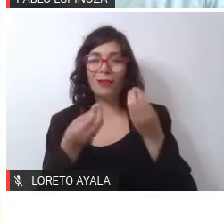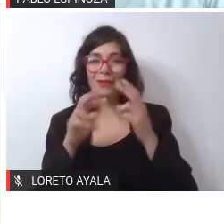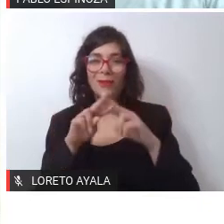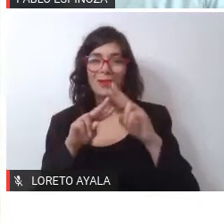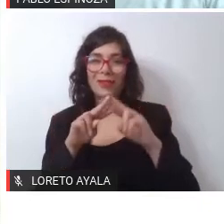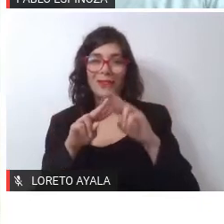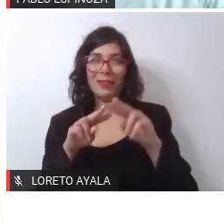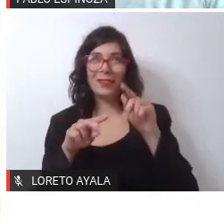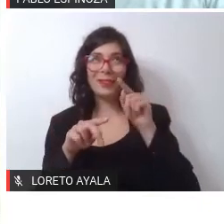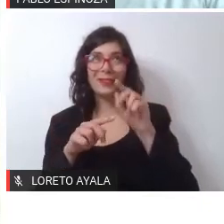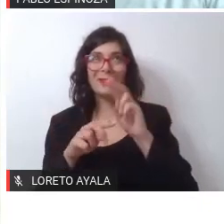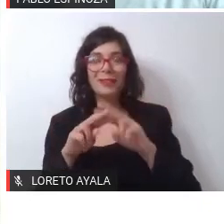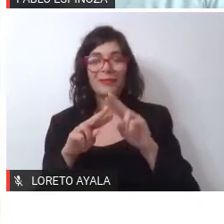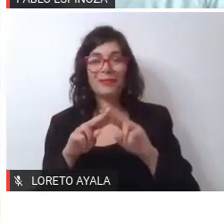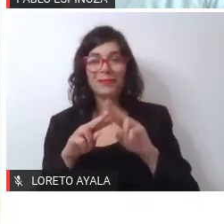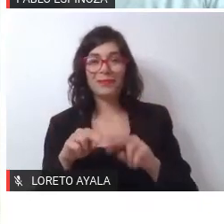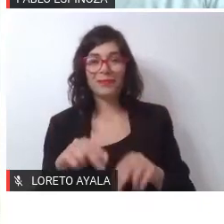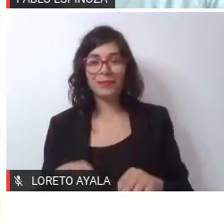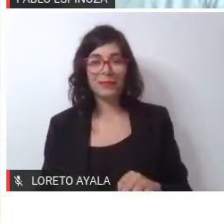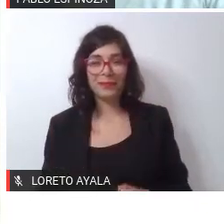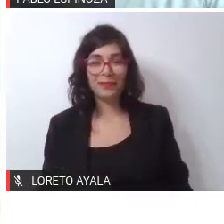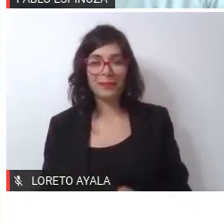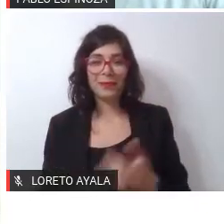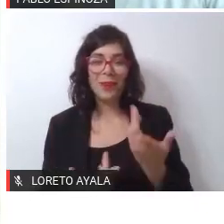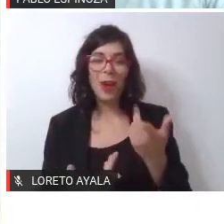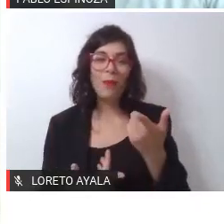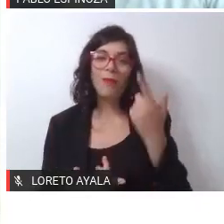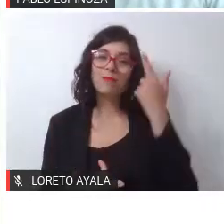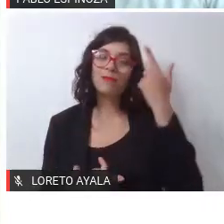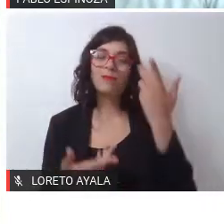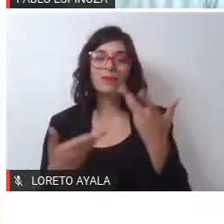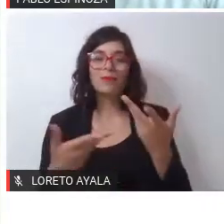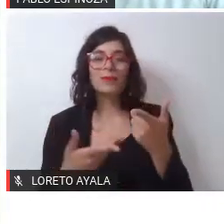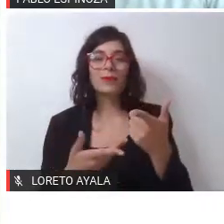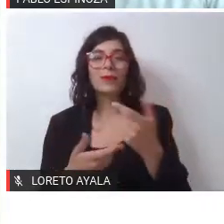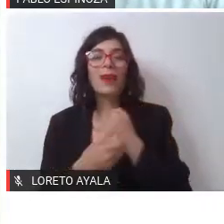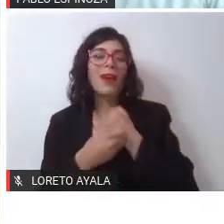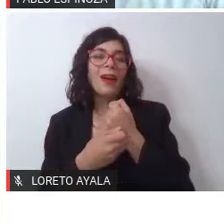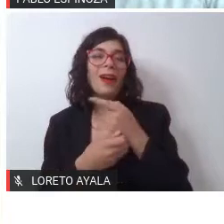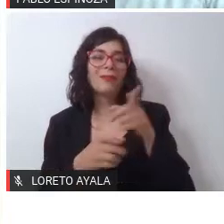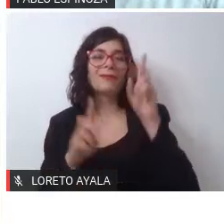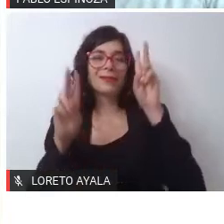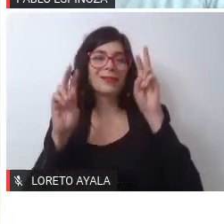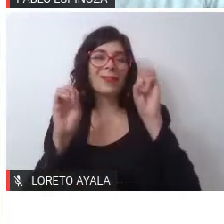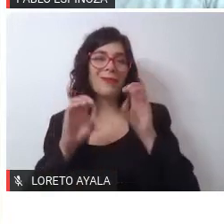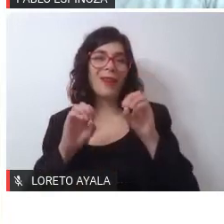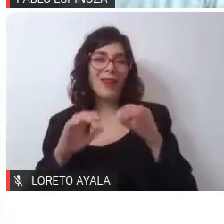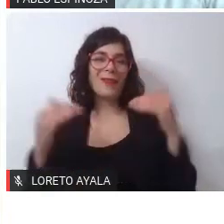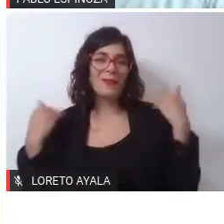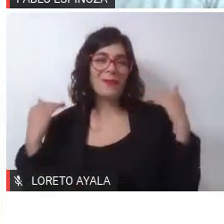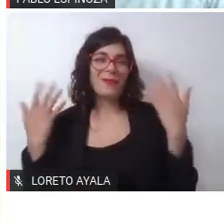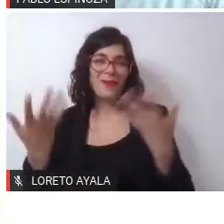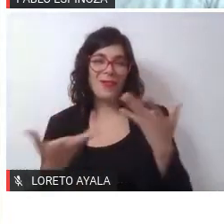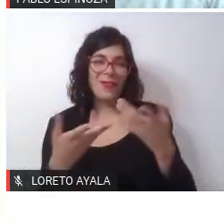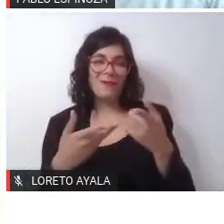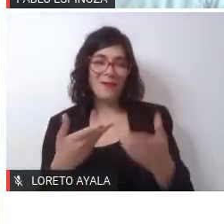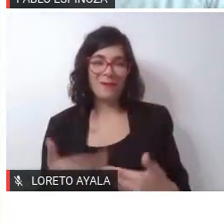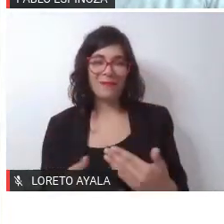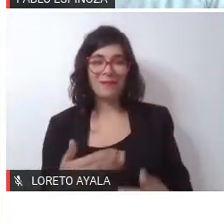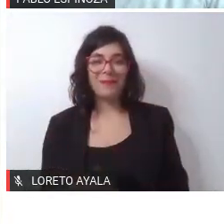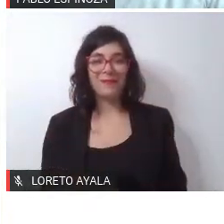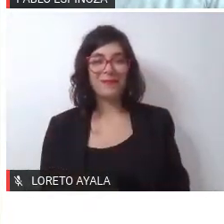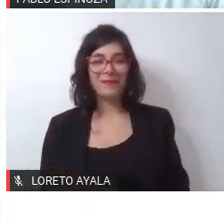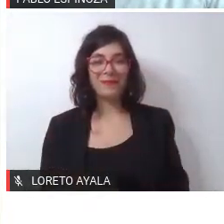seminarios, podamos entregar herramientas y aporte a los amantes de la actividad física para un mejor desempeño en sus funciones.